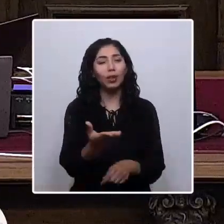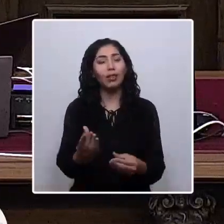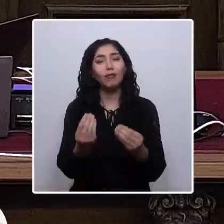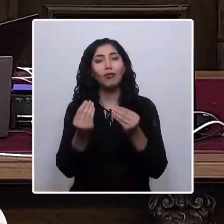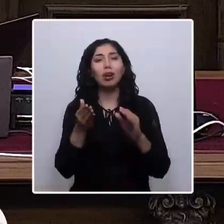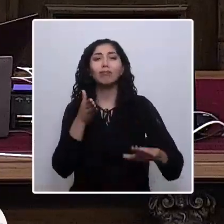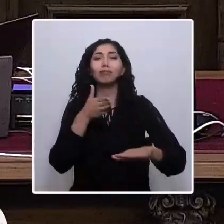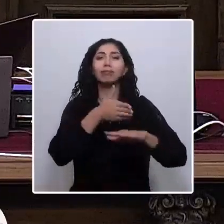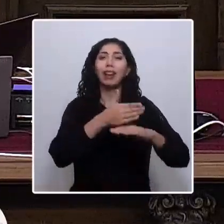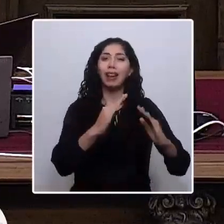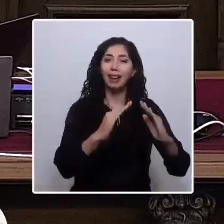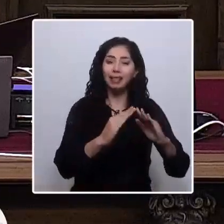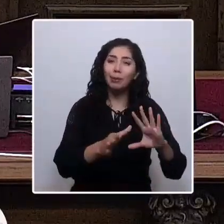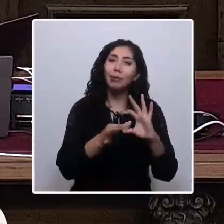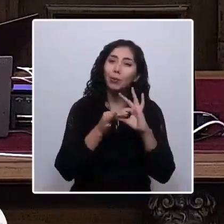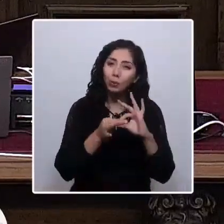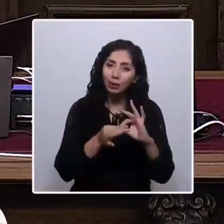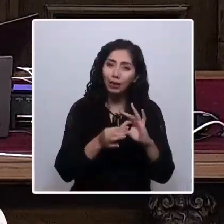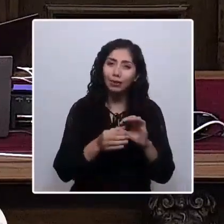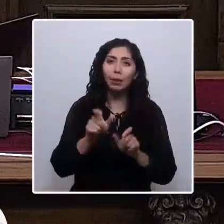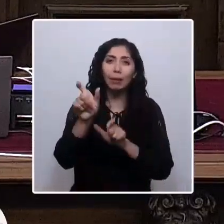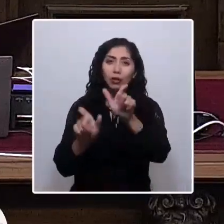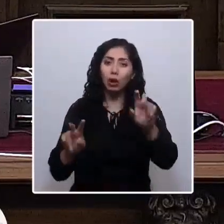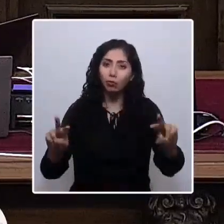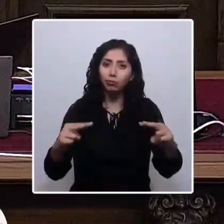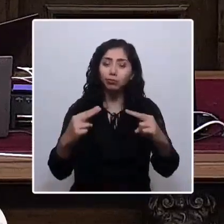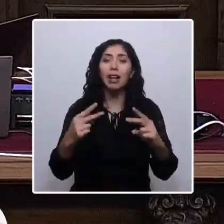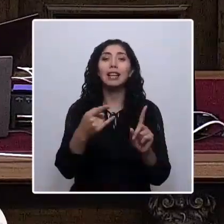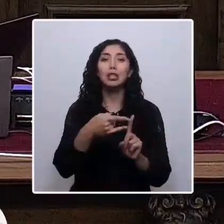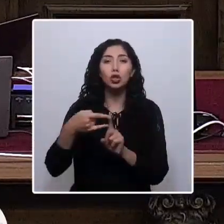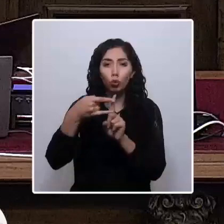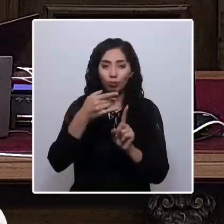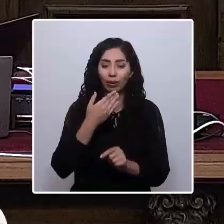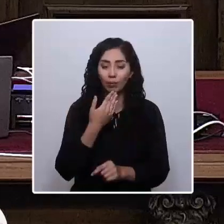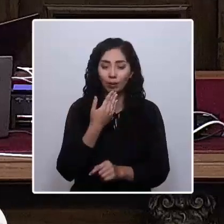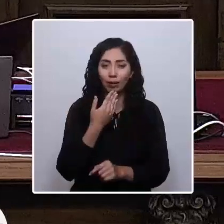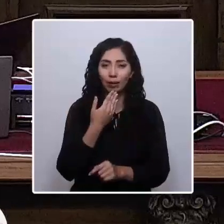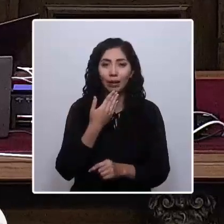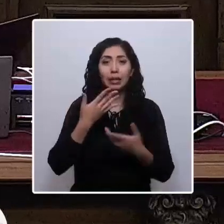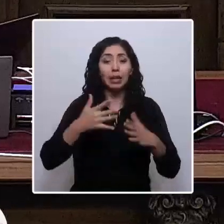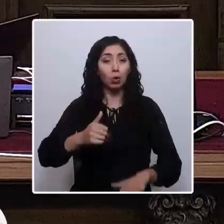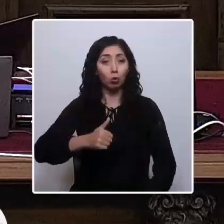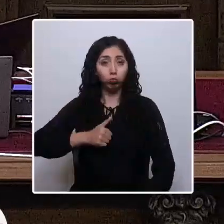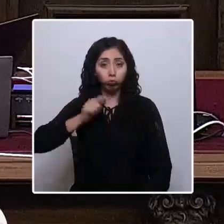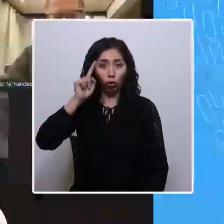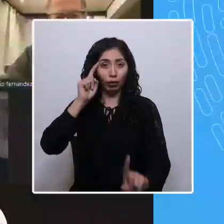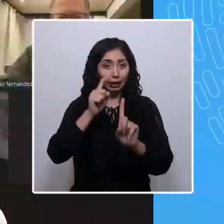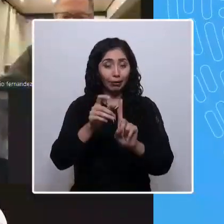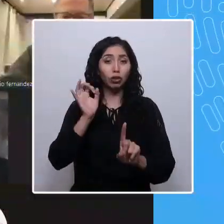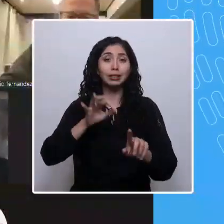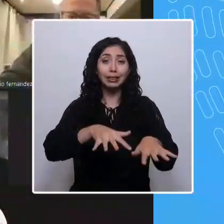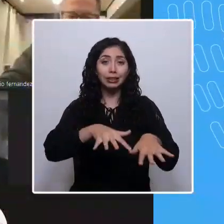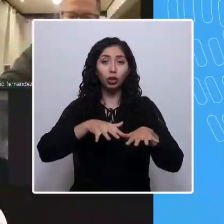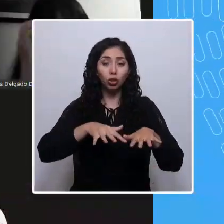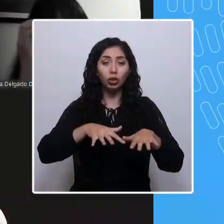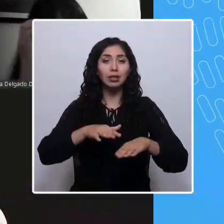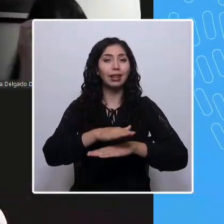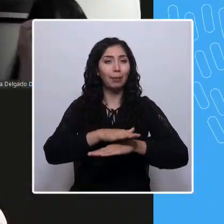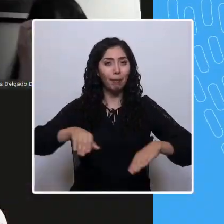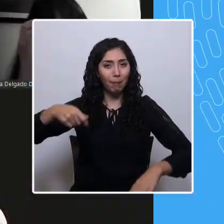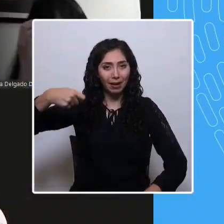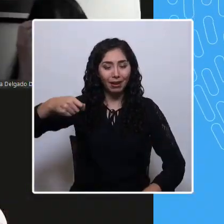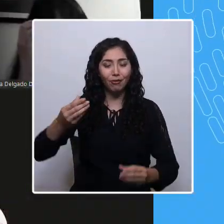regreso a casa. Muchas gracias a quienes permanecieron por Zoom también. Y por haberse cumplido el objeto de la sesión, esta se levanta. Buenas